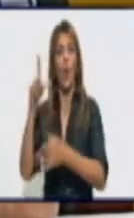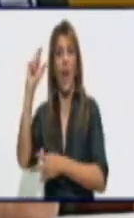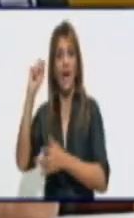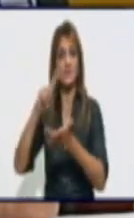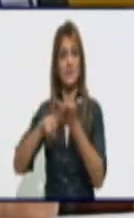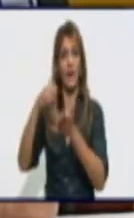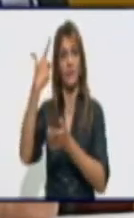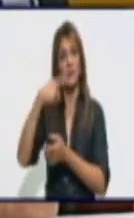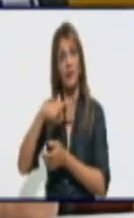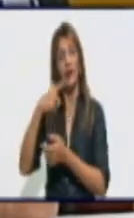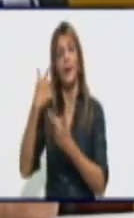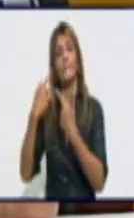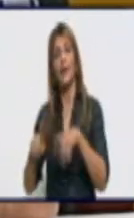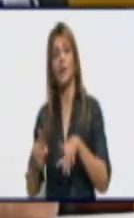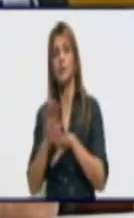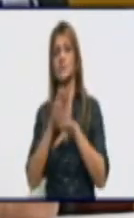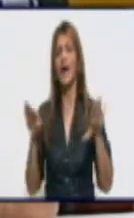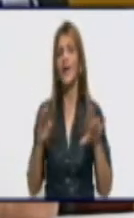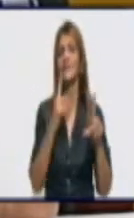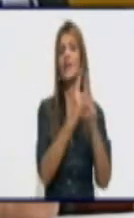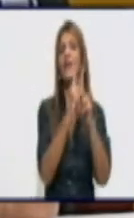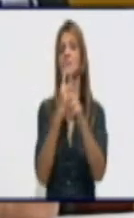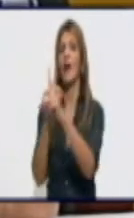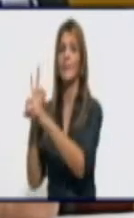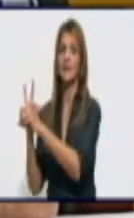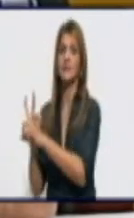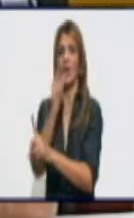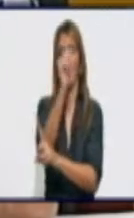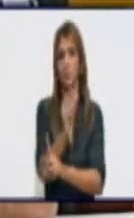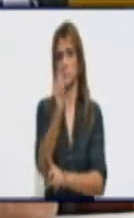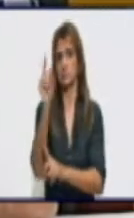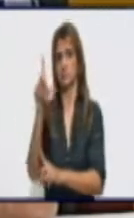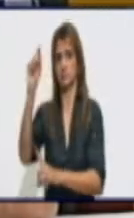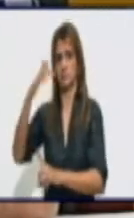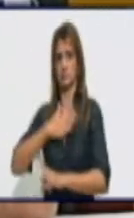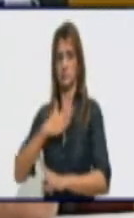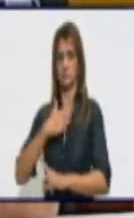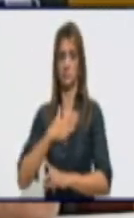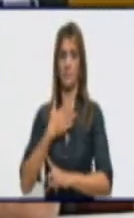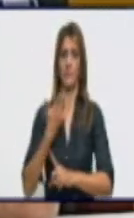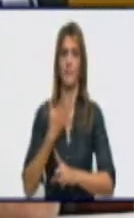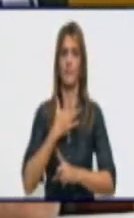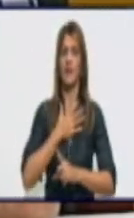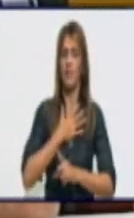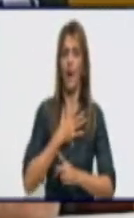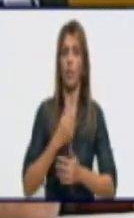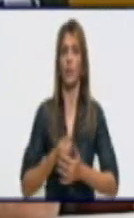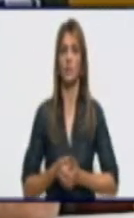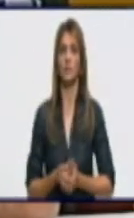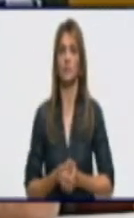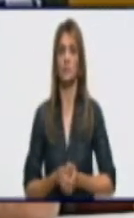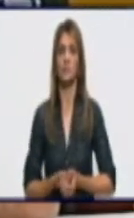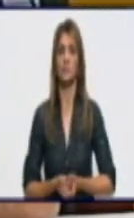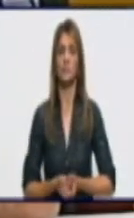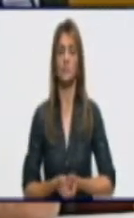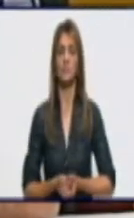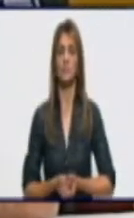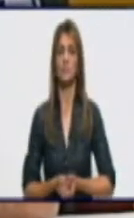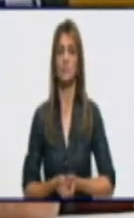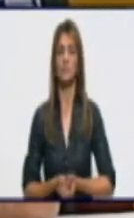ya directamente con el productor privado. O sea, la cooperativa en principio sigue estando como entidad de la estructura organizacional de la agricultura,